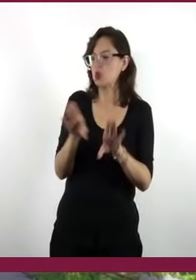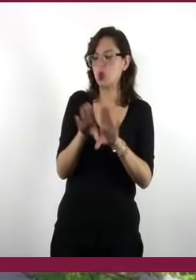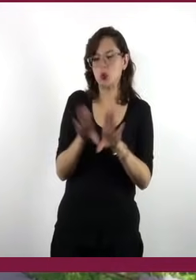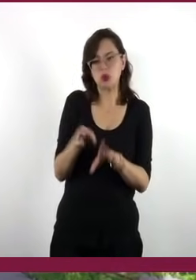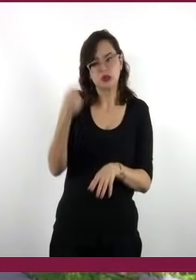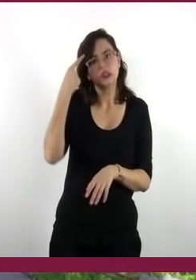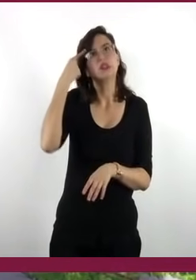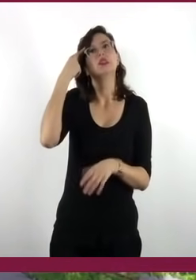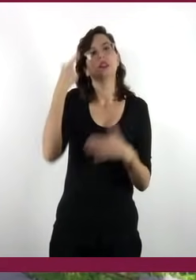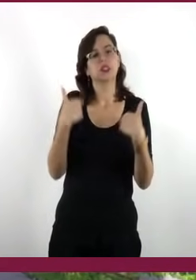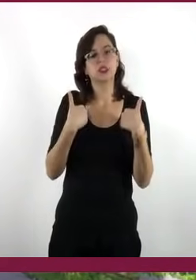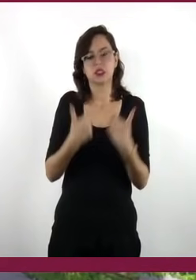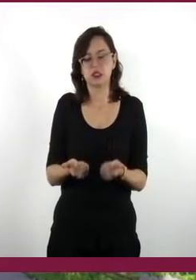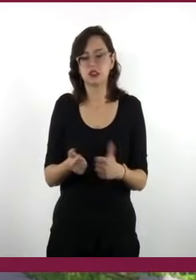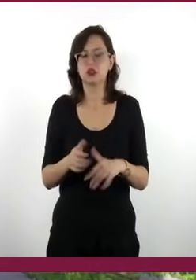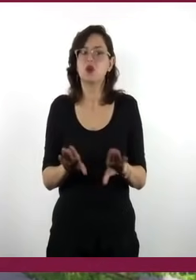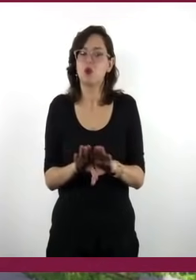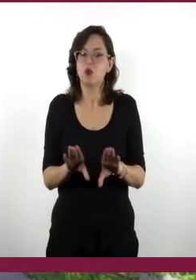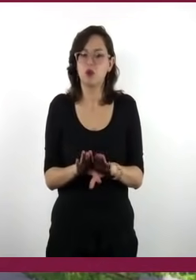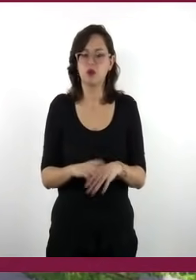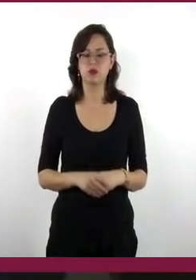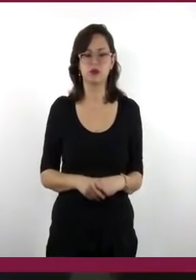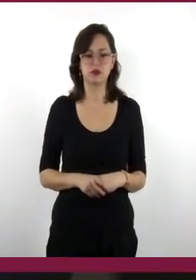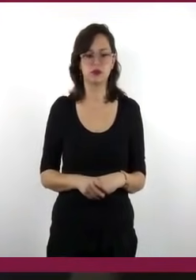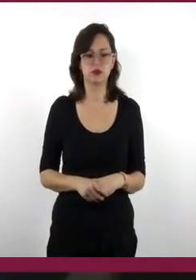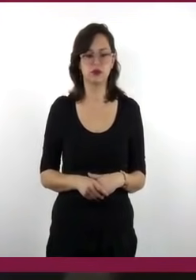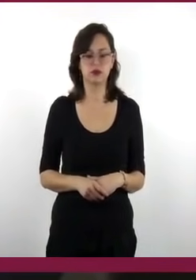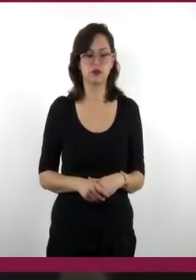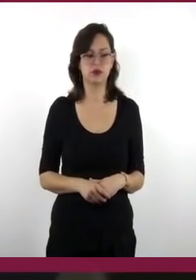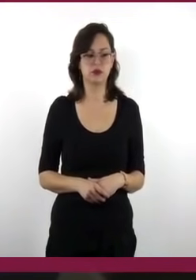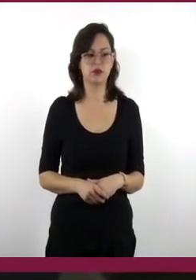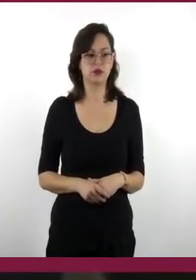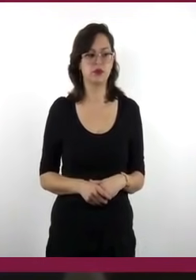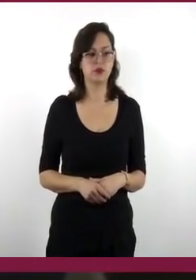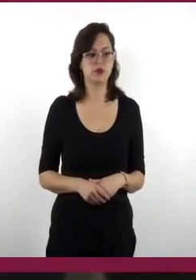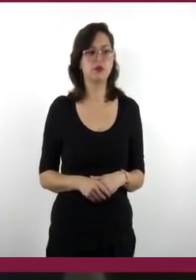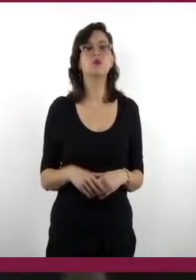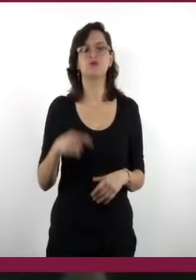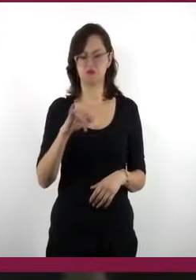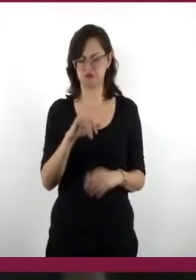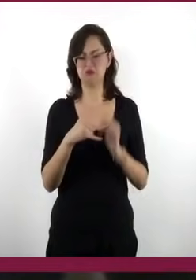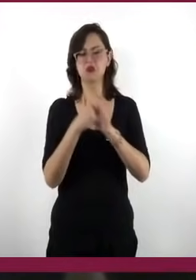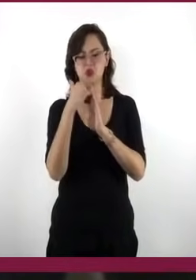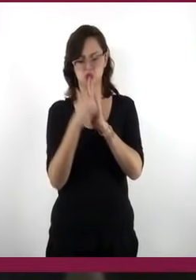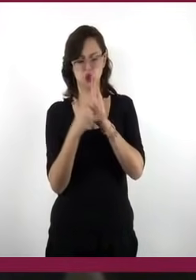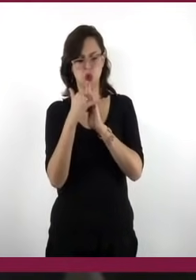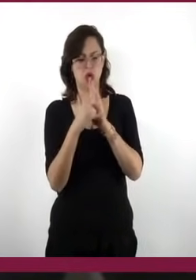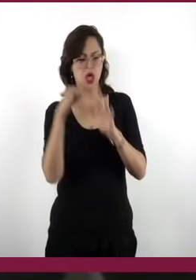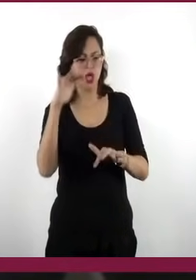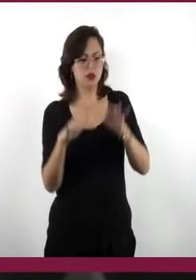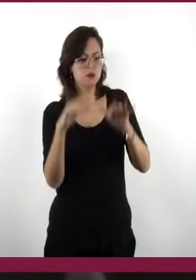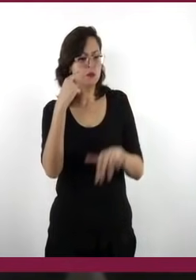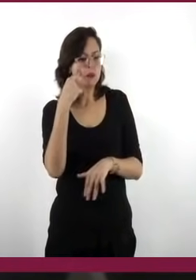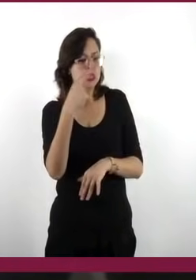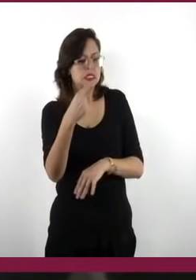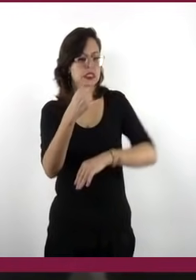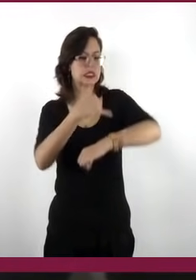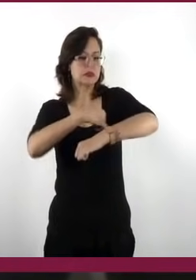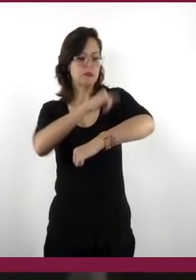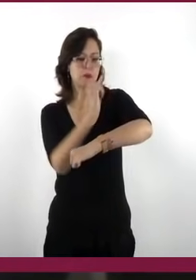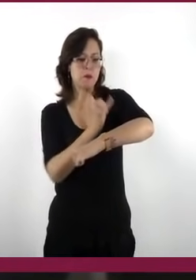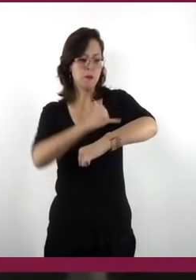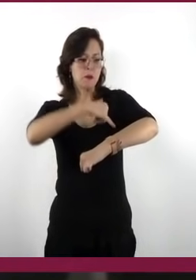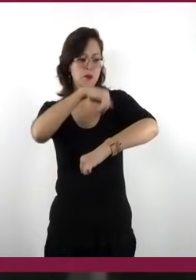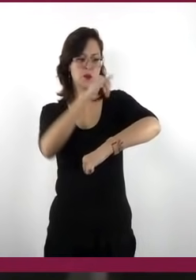conciencia de lo que hay que hacer con el planeta? Yo, en los videos de YouTube, luego ves a ballenas